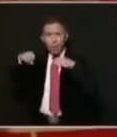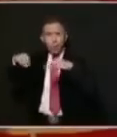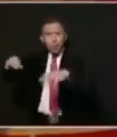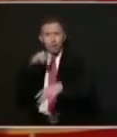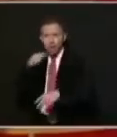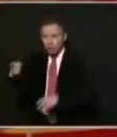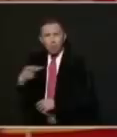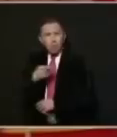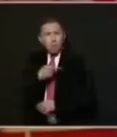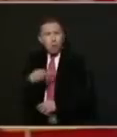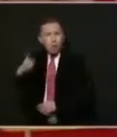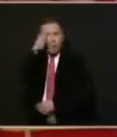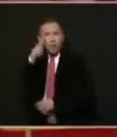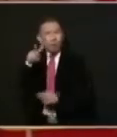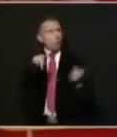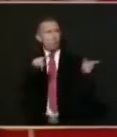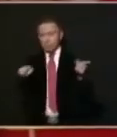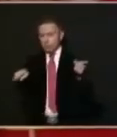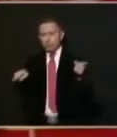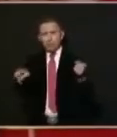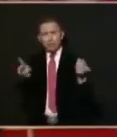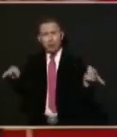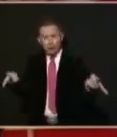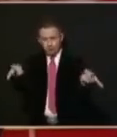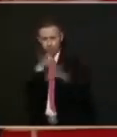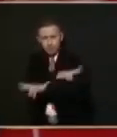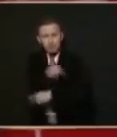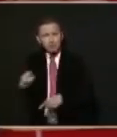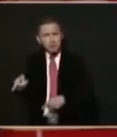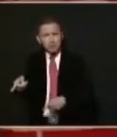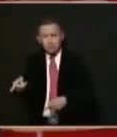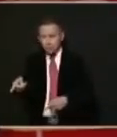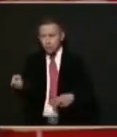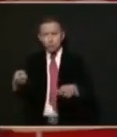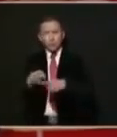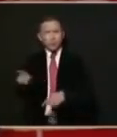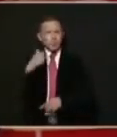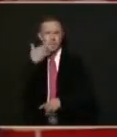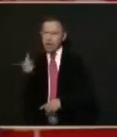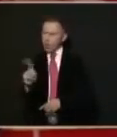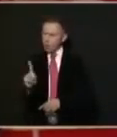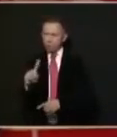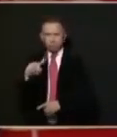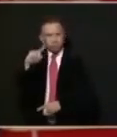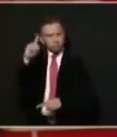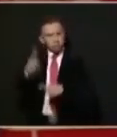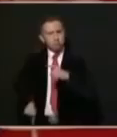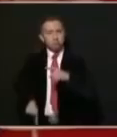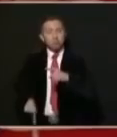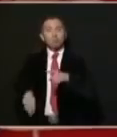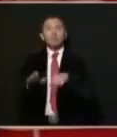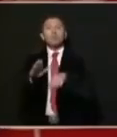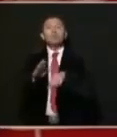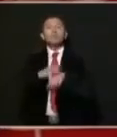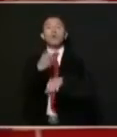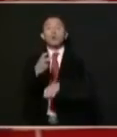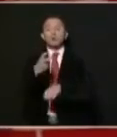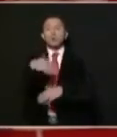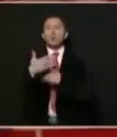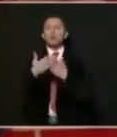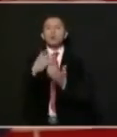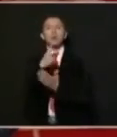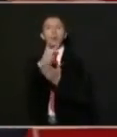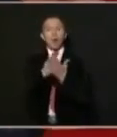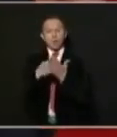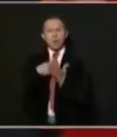No queremos esos contrastes. Por eso vamos a llevar a cabo este programa de apoyo a